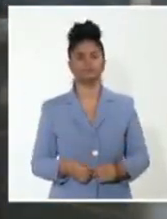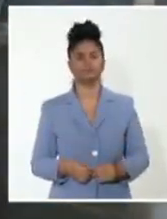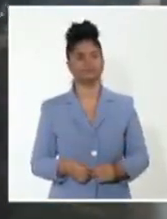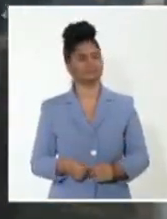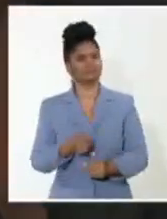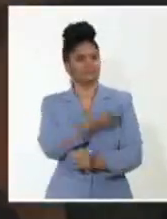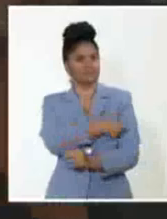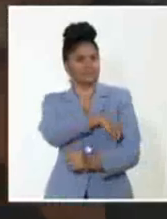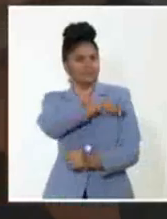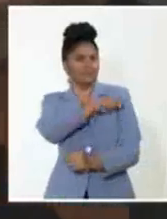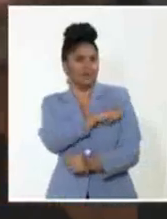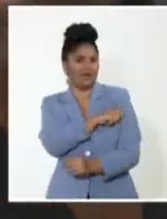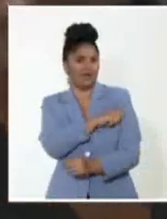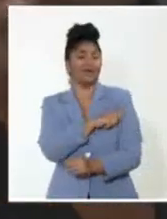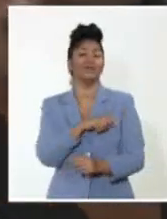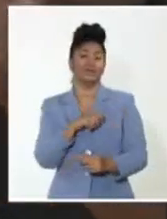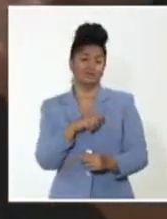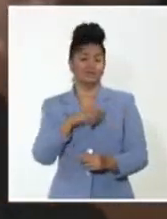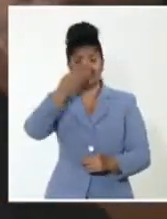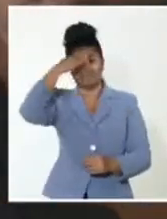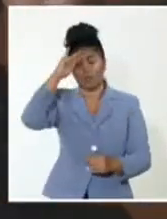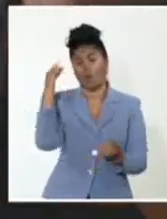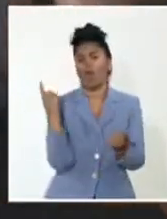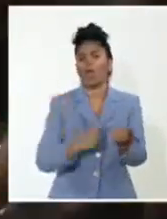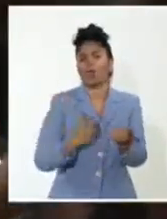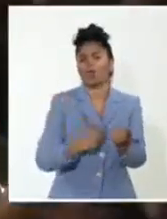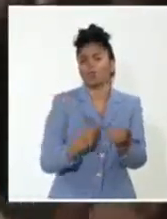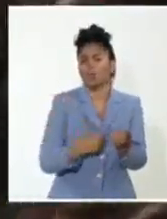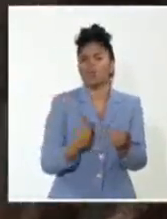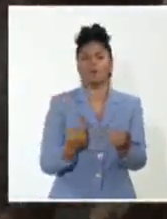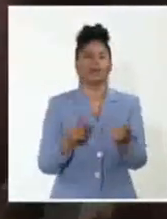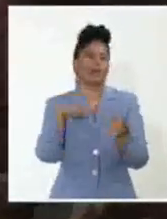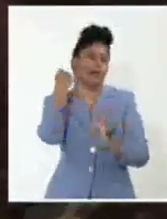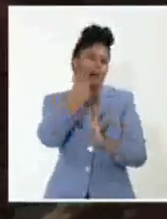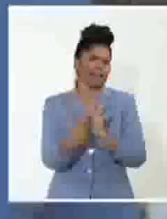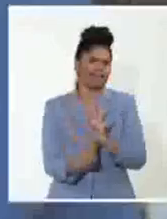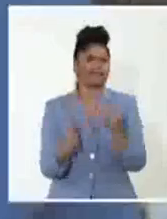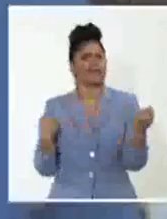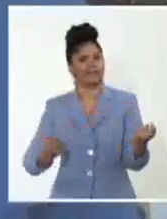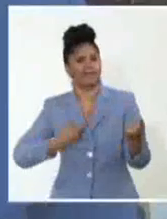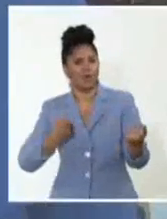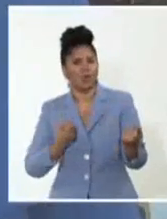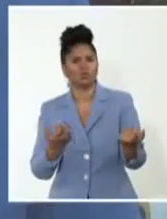personas como yo y con mis compañeros de trabajo, que también tienen un compromiso